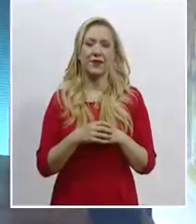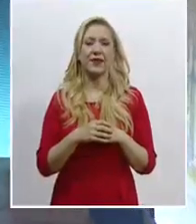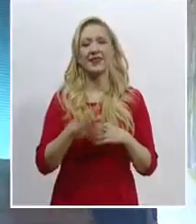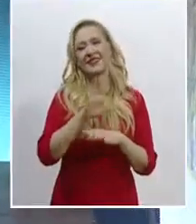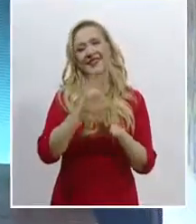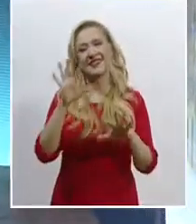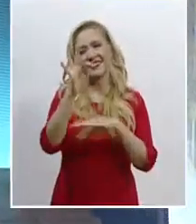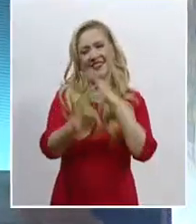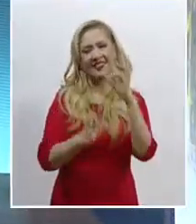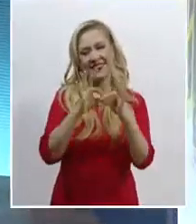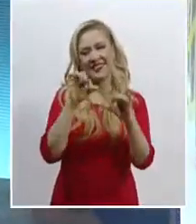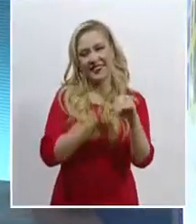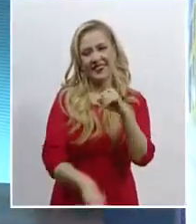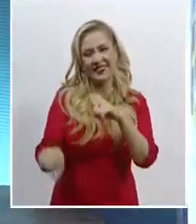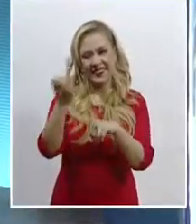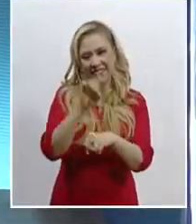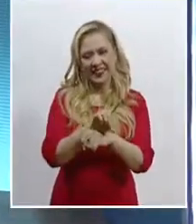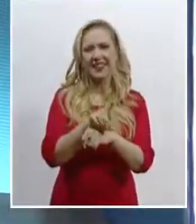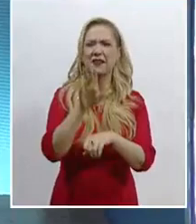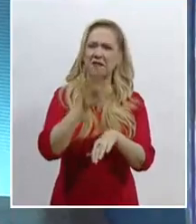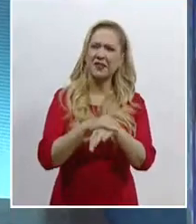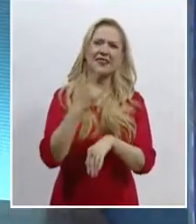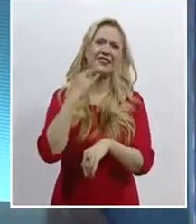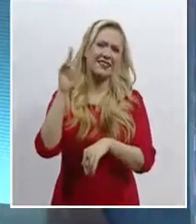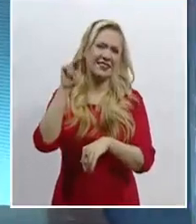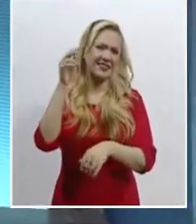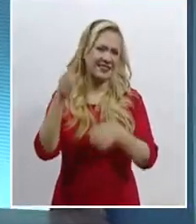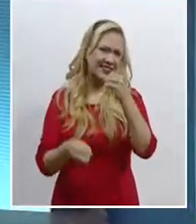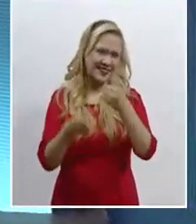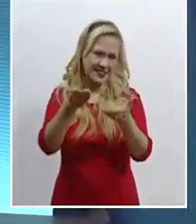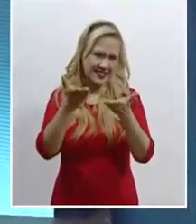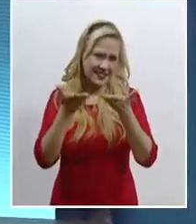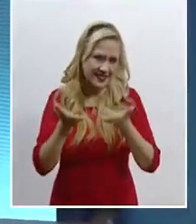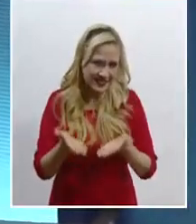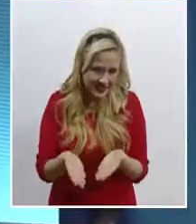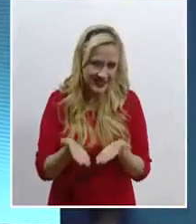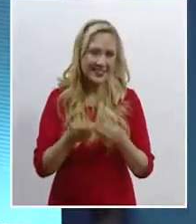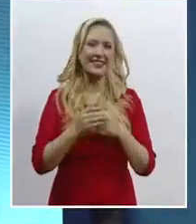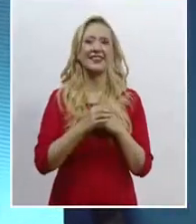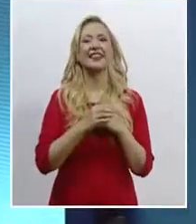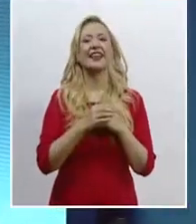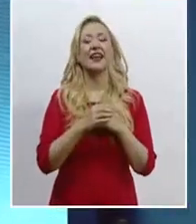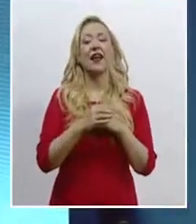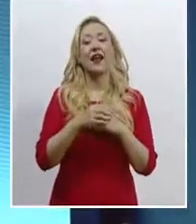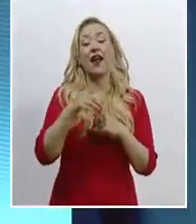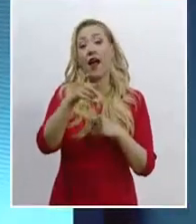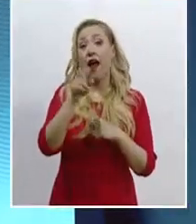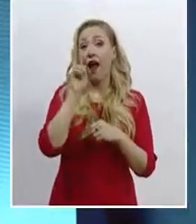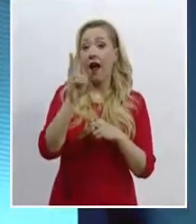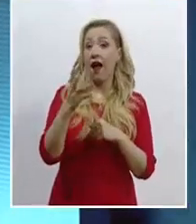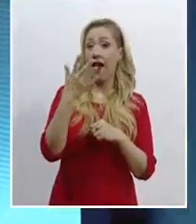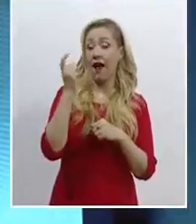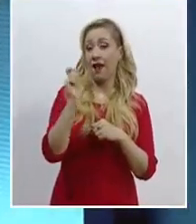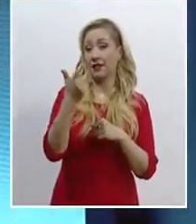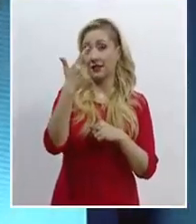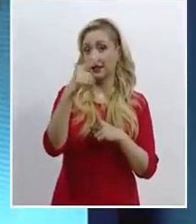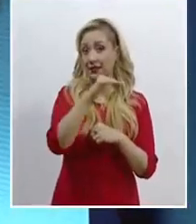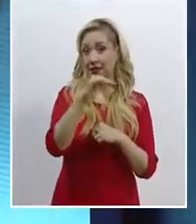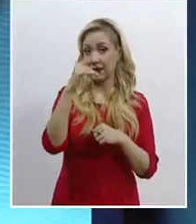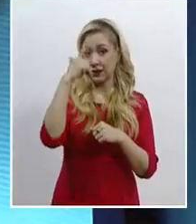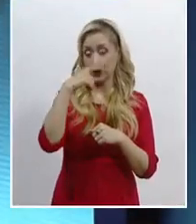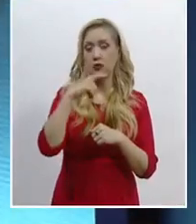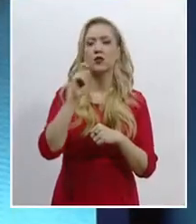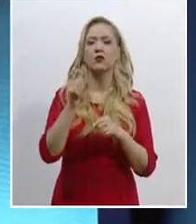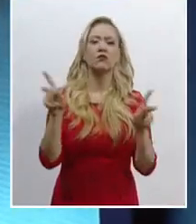Así concluimos esta emisión. Lo invito a mantenerse en la señal del canal del Poder Judicial de la Federación. No se pierda a las 19:30 horas